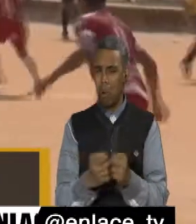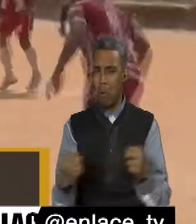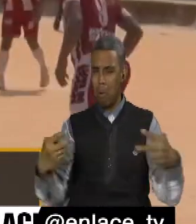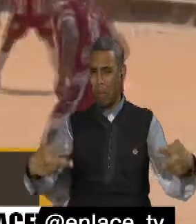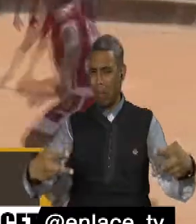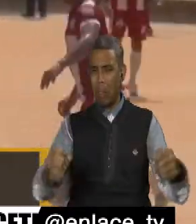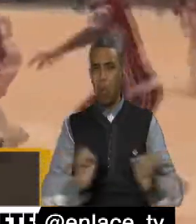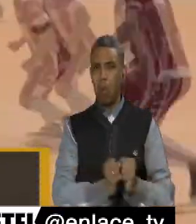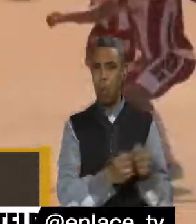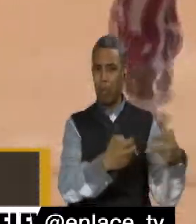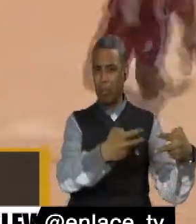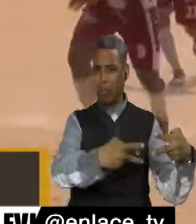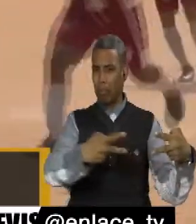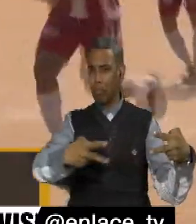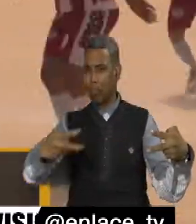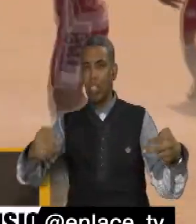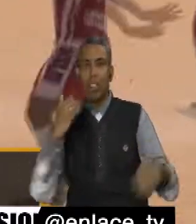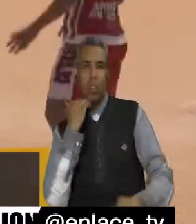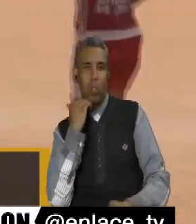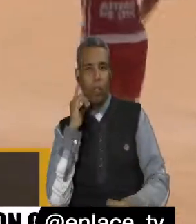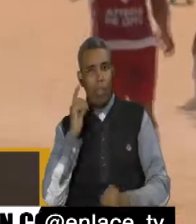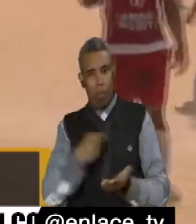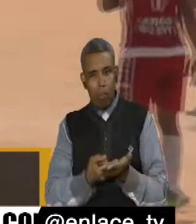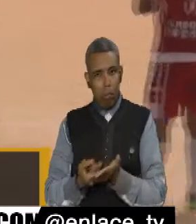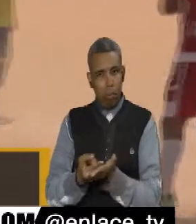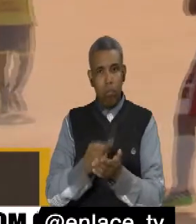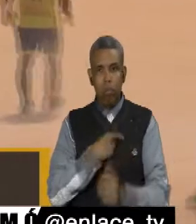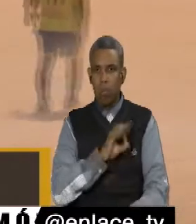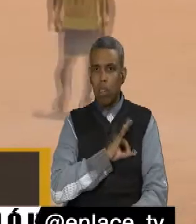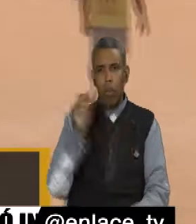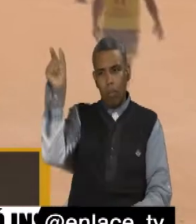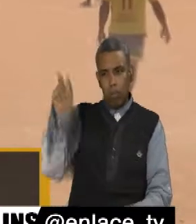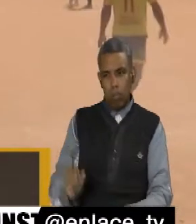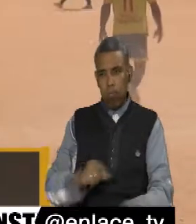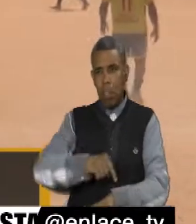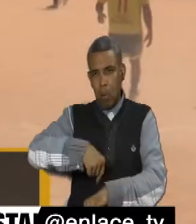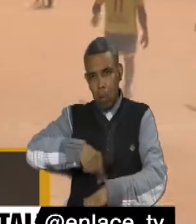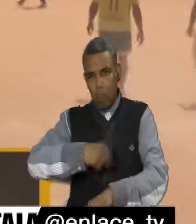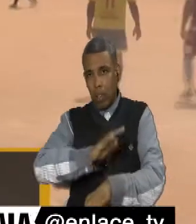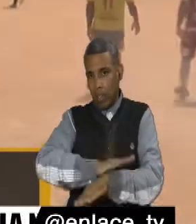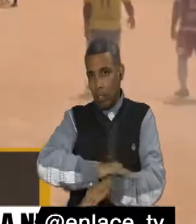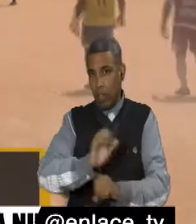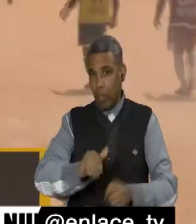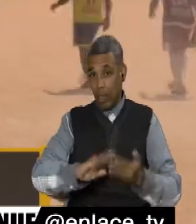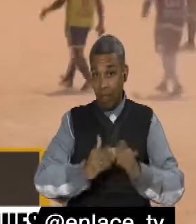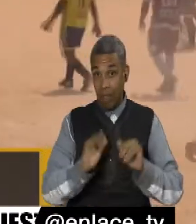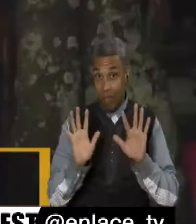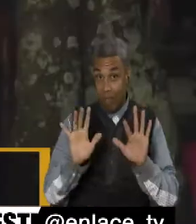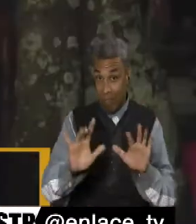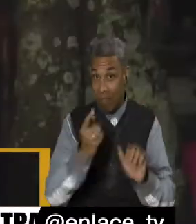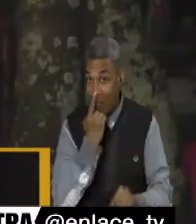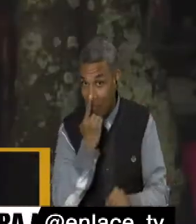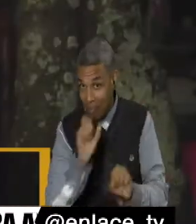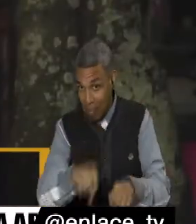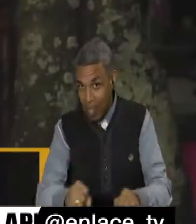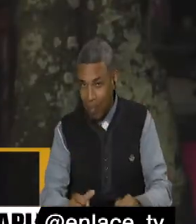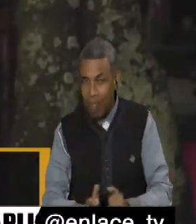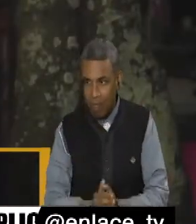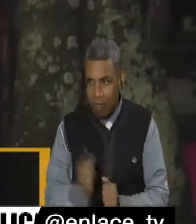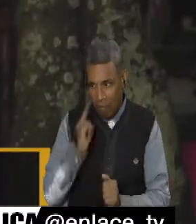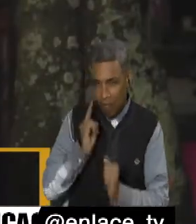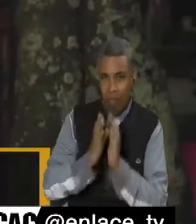gran final. Esos partidos se juegan los sábados en horas de la tarde en la Comuna 4. La invitación está abierta. Bueno, estamos